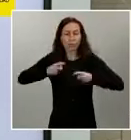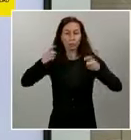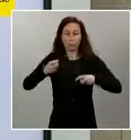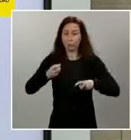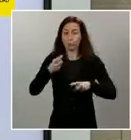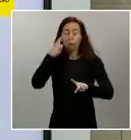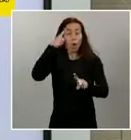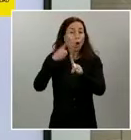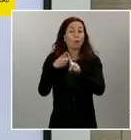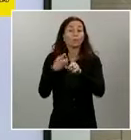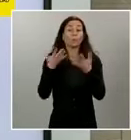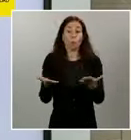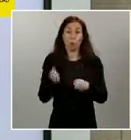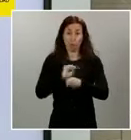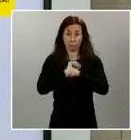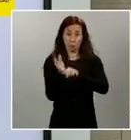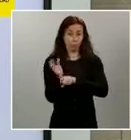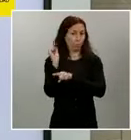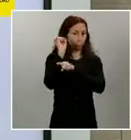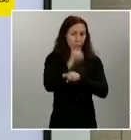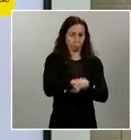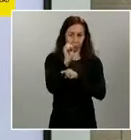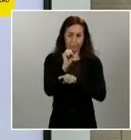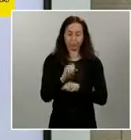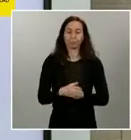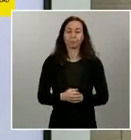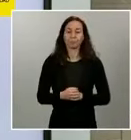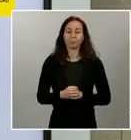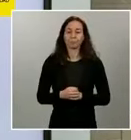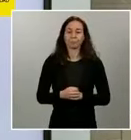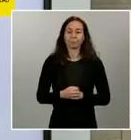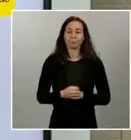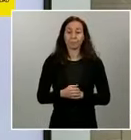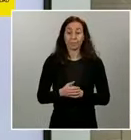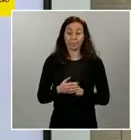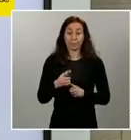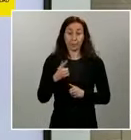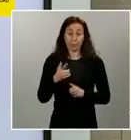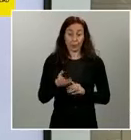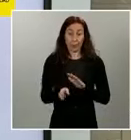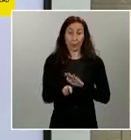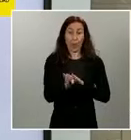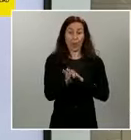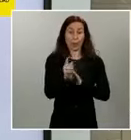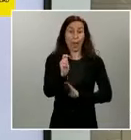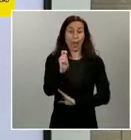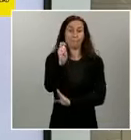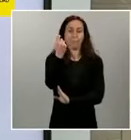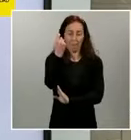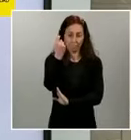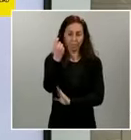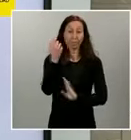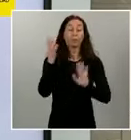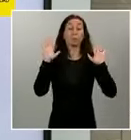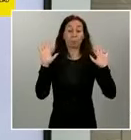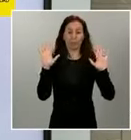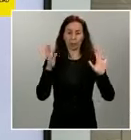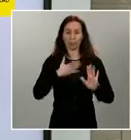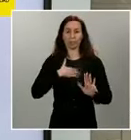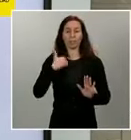del COVID-19. La victoria está cerca, pero no podemos bajar la guardia. Tenemos que